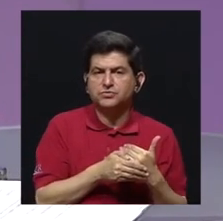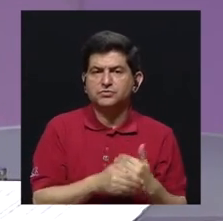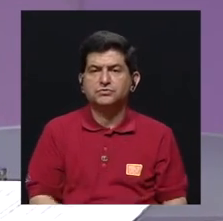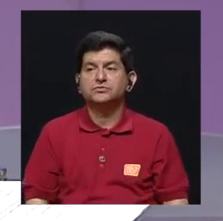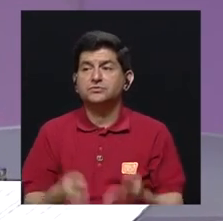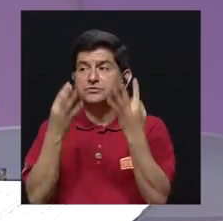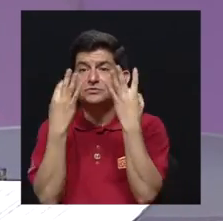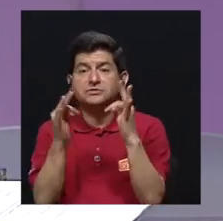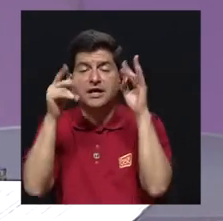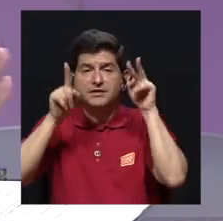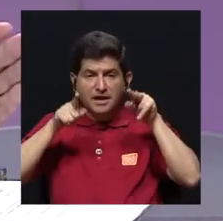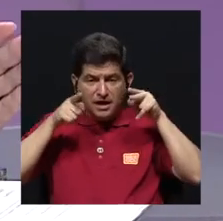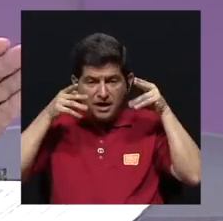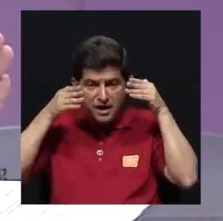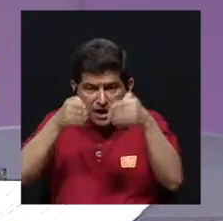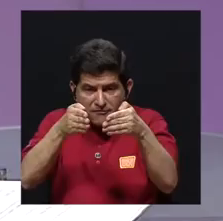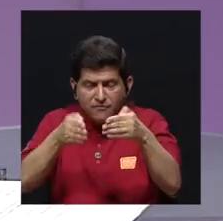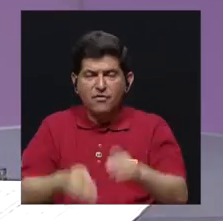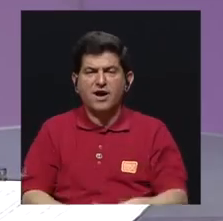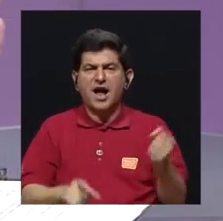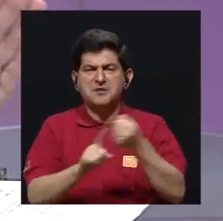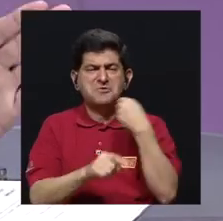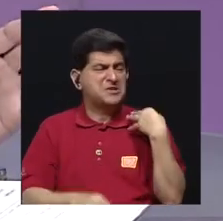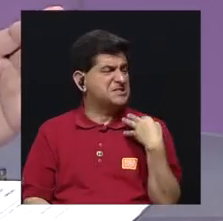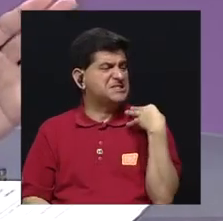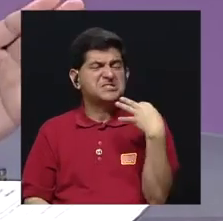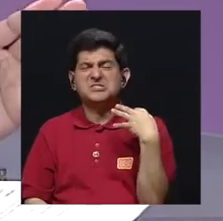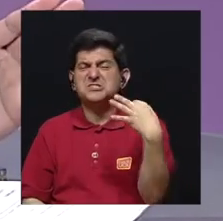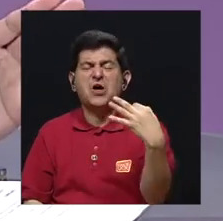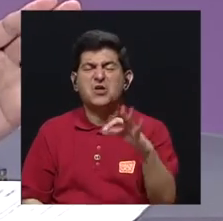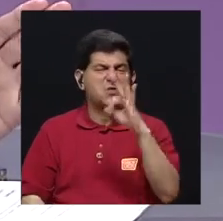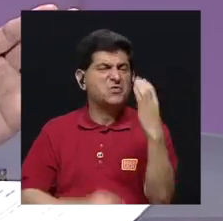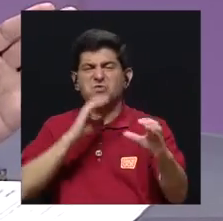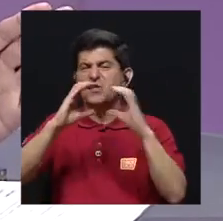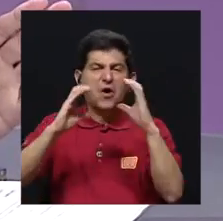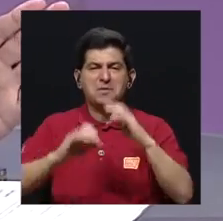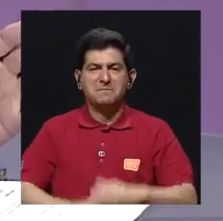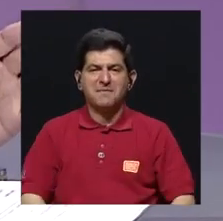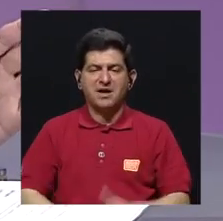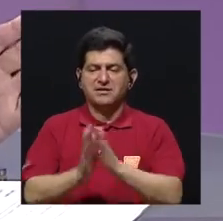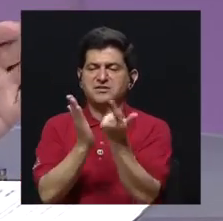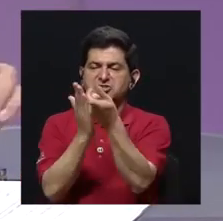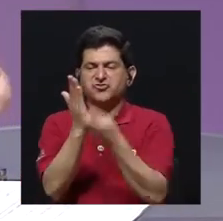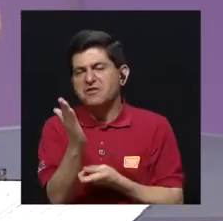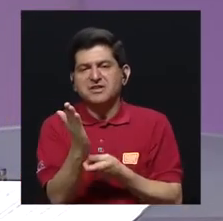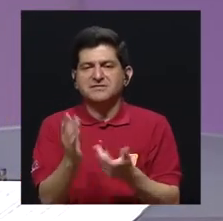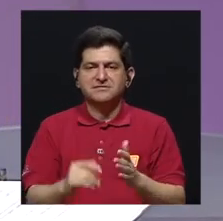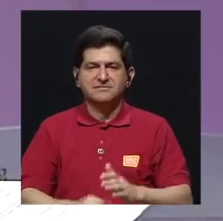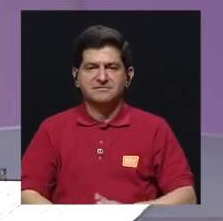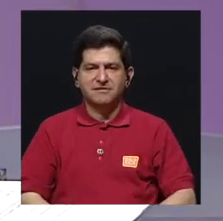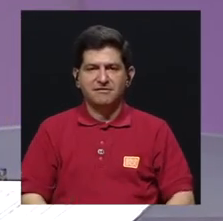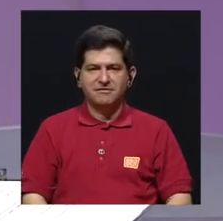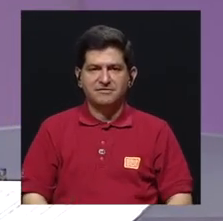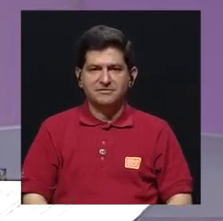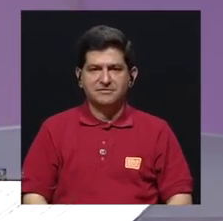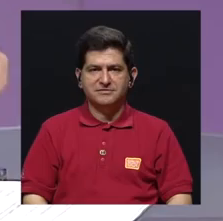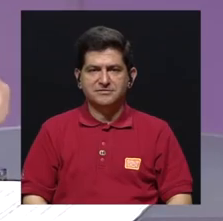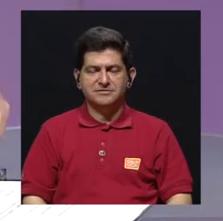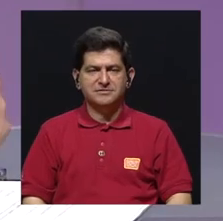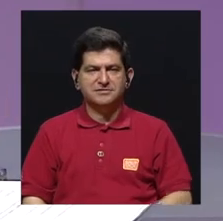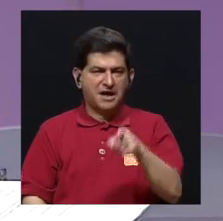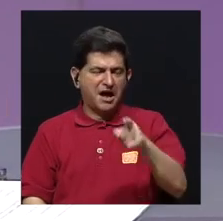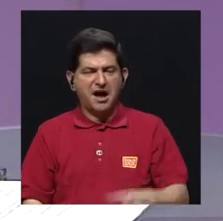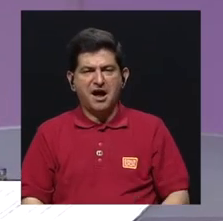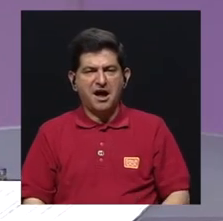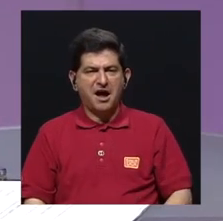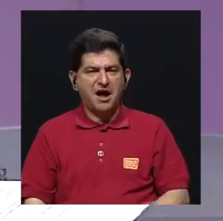que quisimos era enfocar la violencia, que es tan cotidiana en medios de comunicación, en revistas, en los postes que